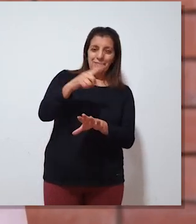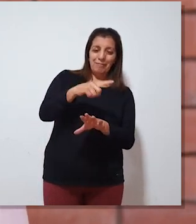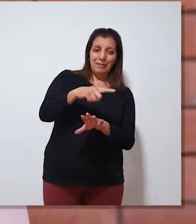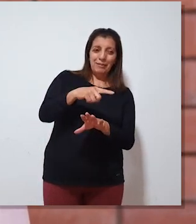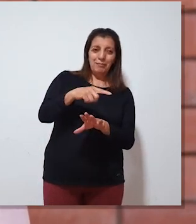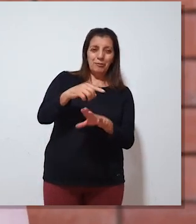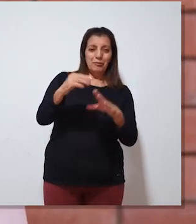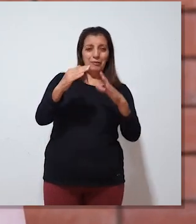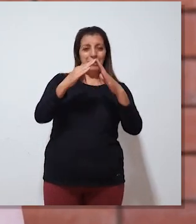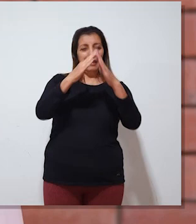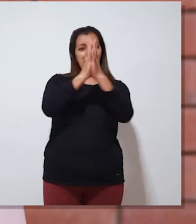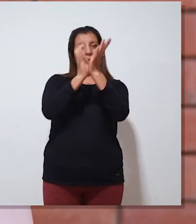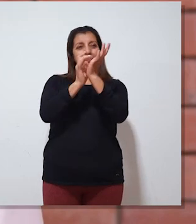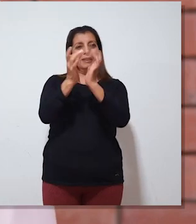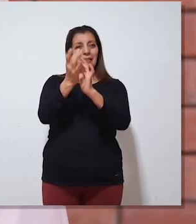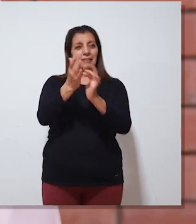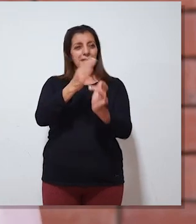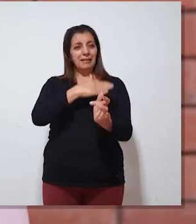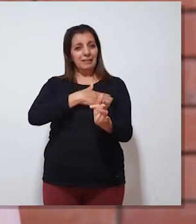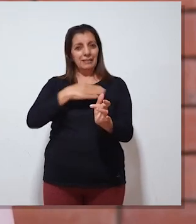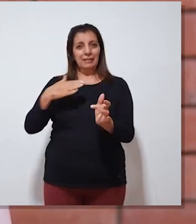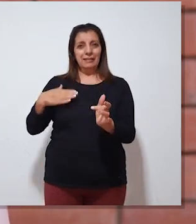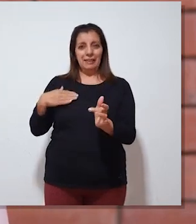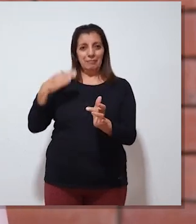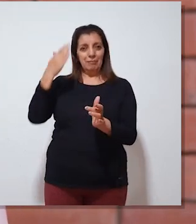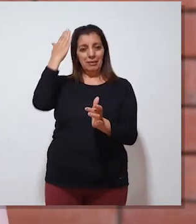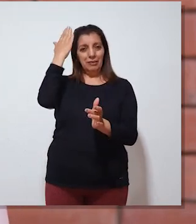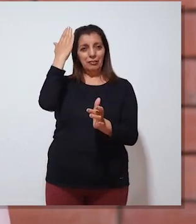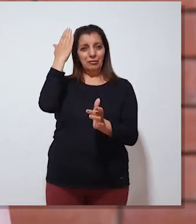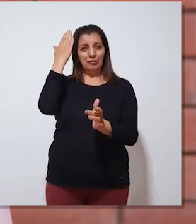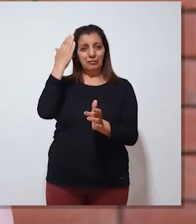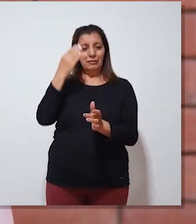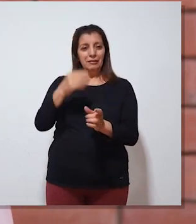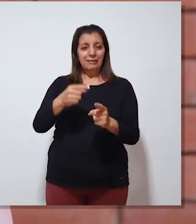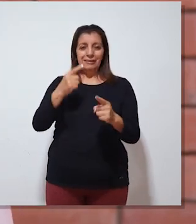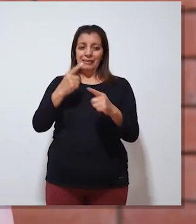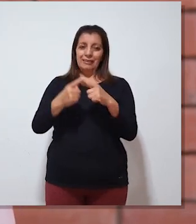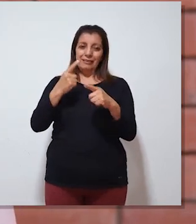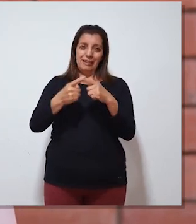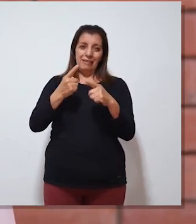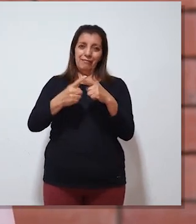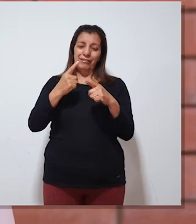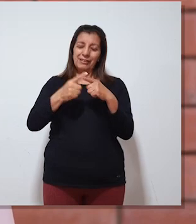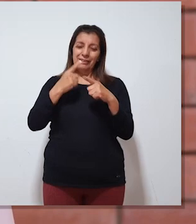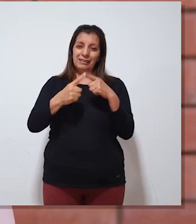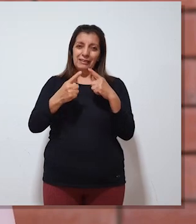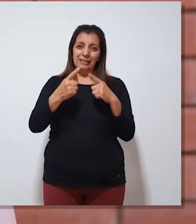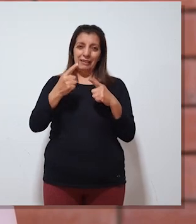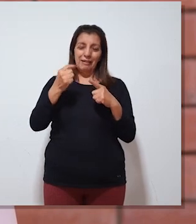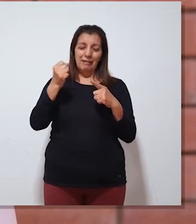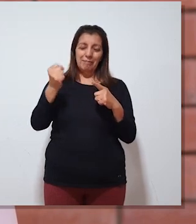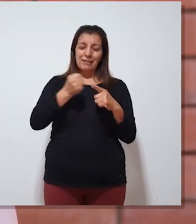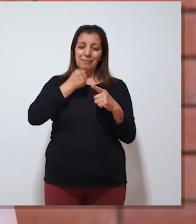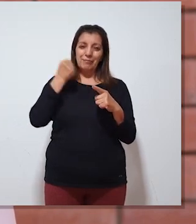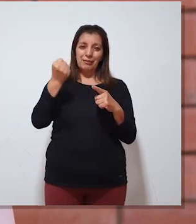Dios. Llegamos para celebrar una vez más su fiesta y testimoniar su obra entre nosotros